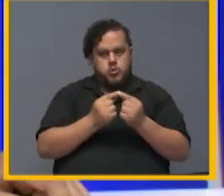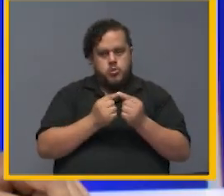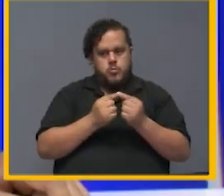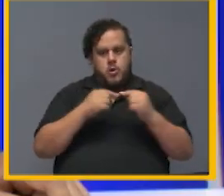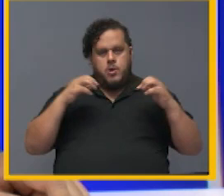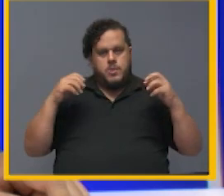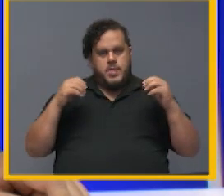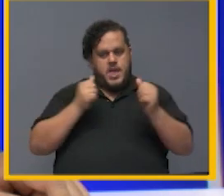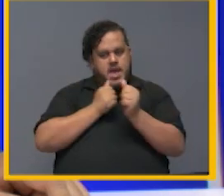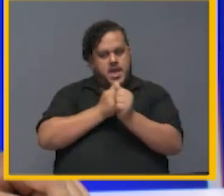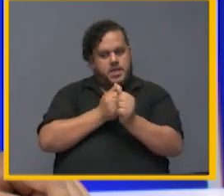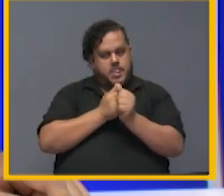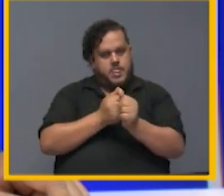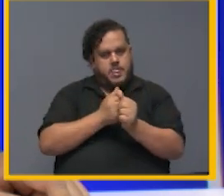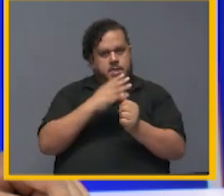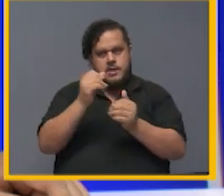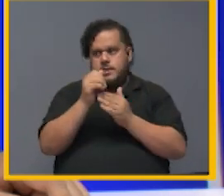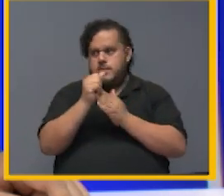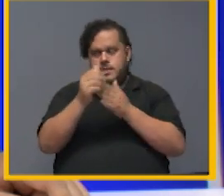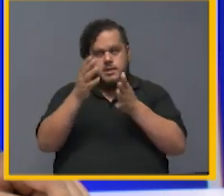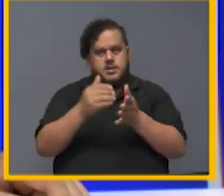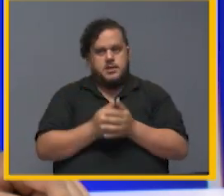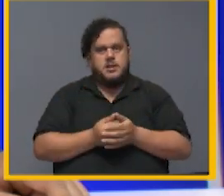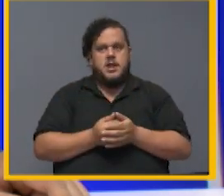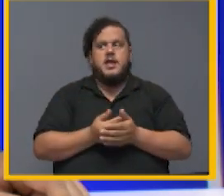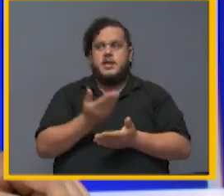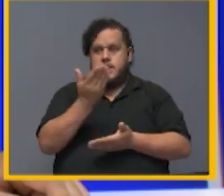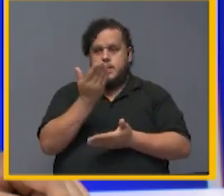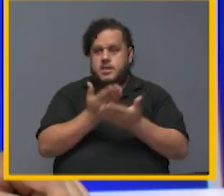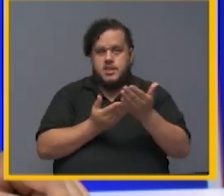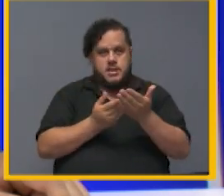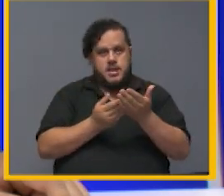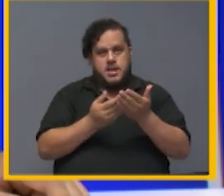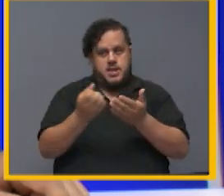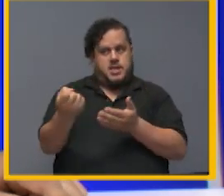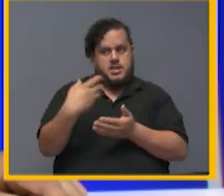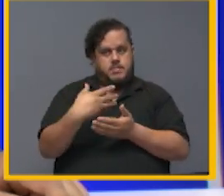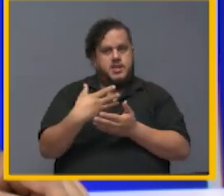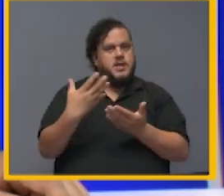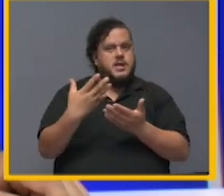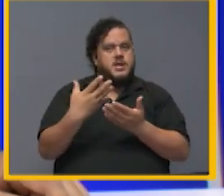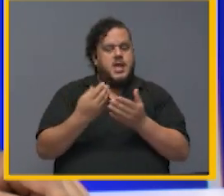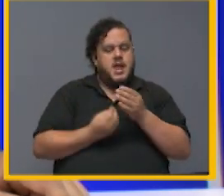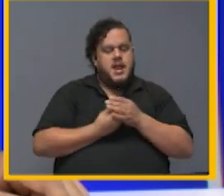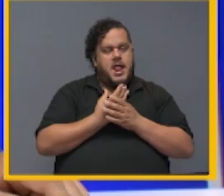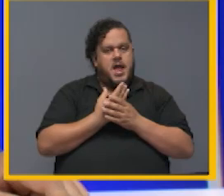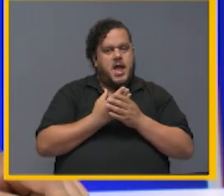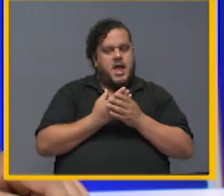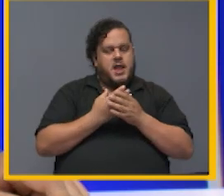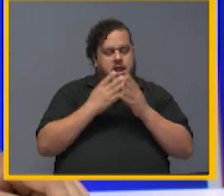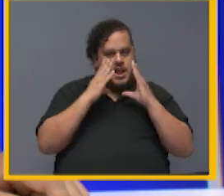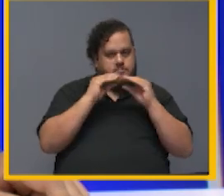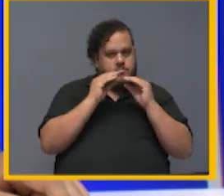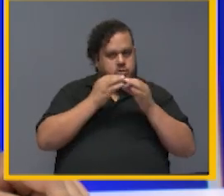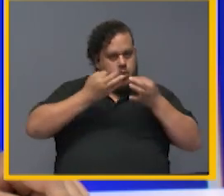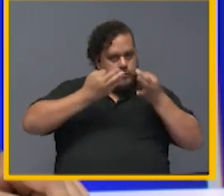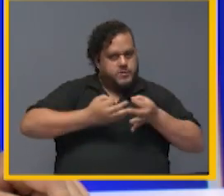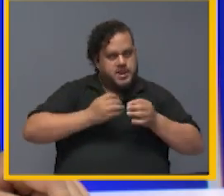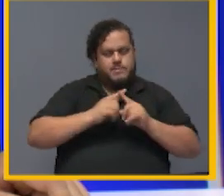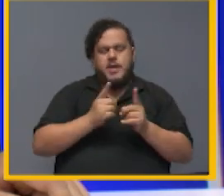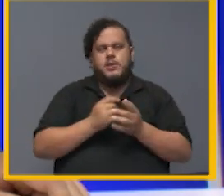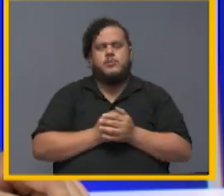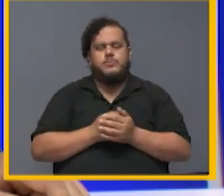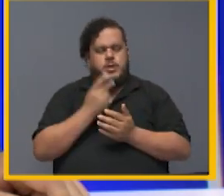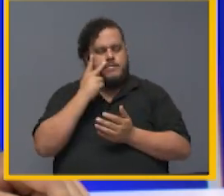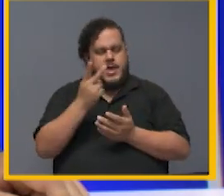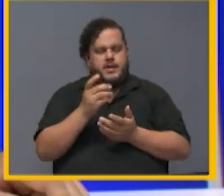dirigentes que te mandan a la fuente oficial. Pero si la fuente oficial te tira zancadillas, es muy complicado. Vea